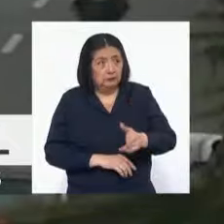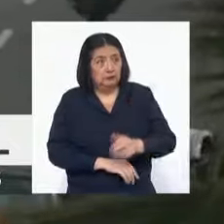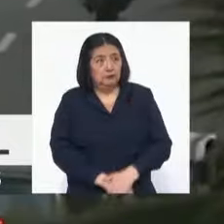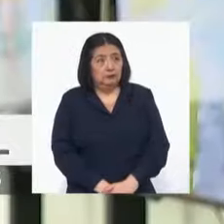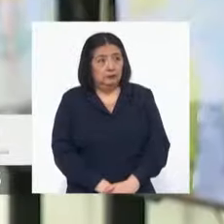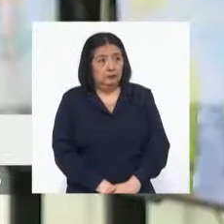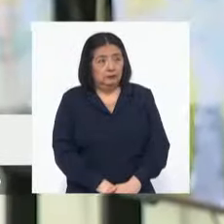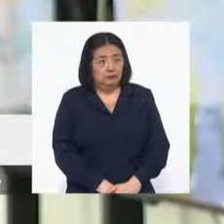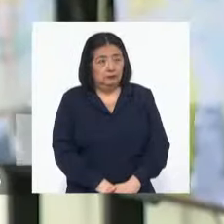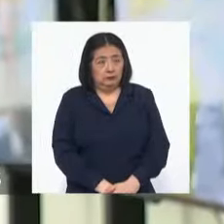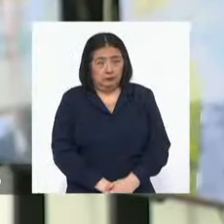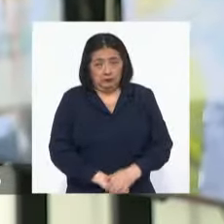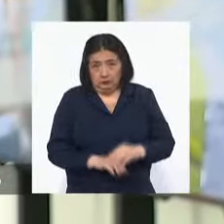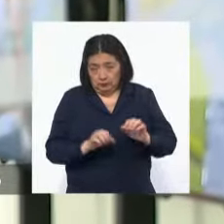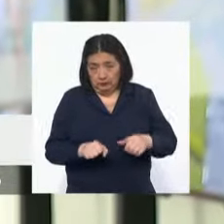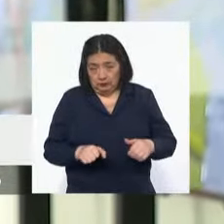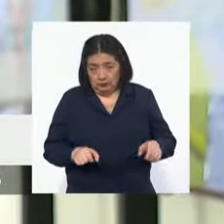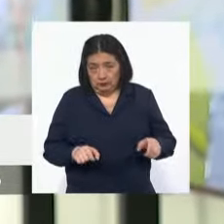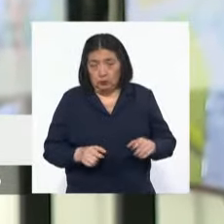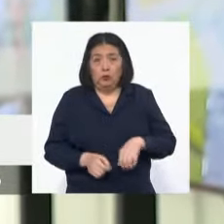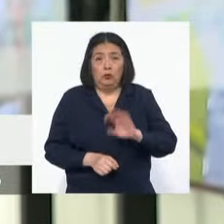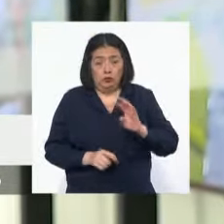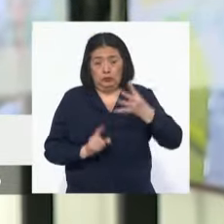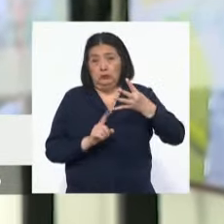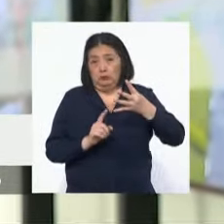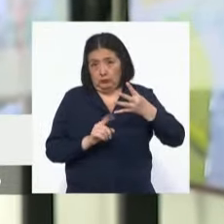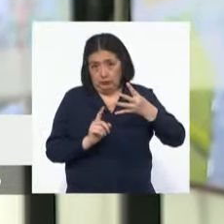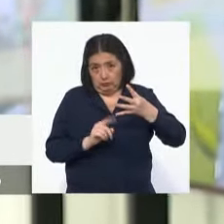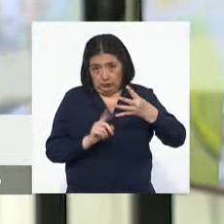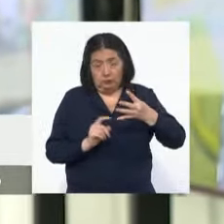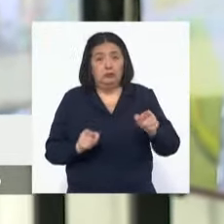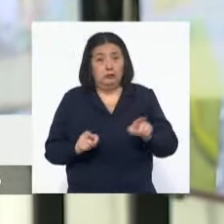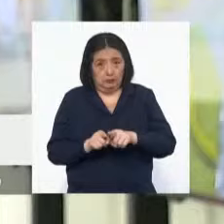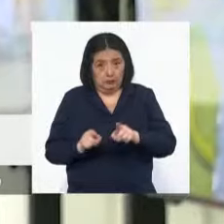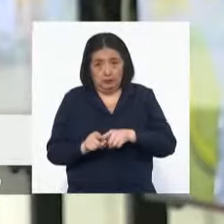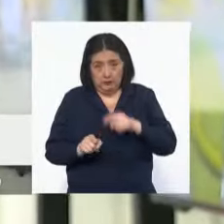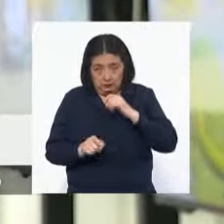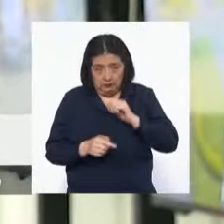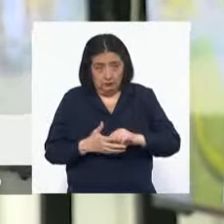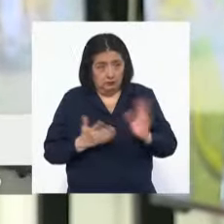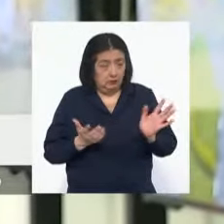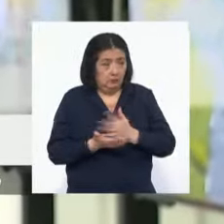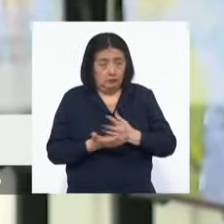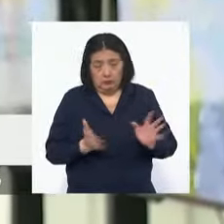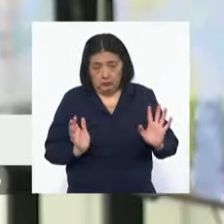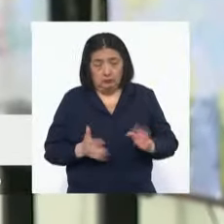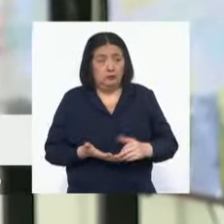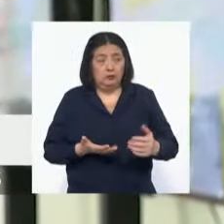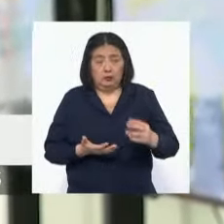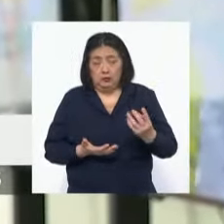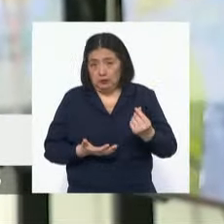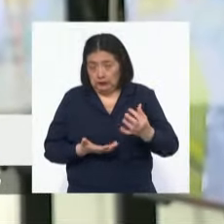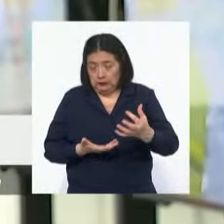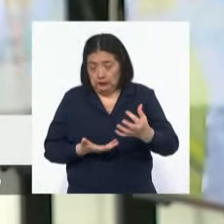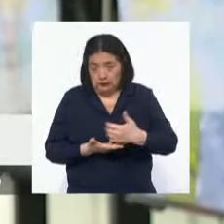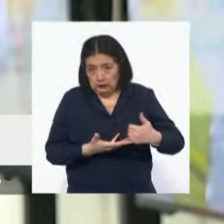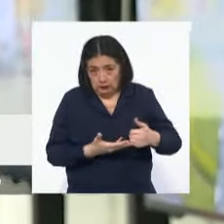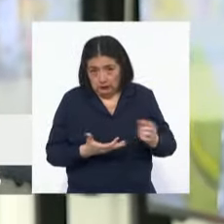expresa. Habría participado también un cuarto sujeto, un cuarto delincuente, por lo que no se habría recuperado el total del